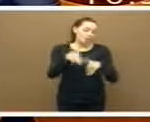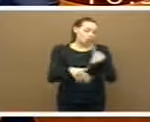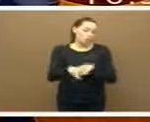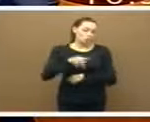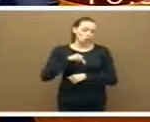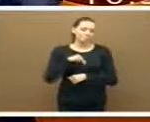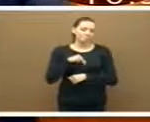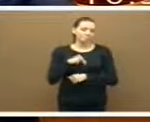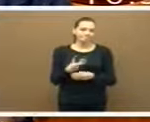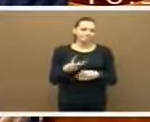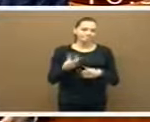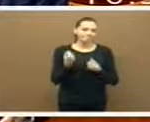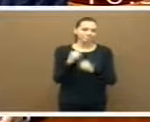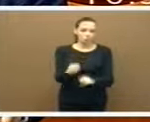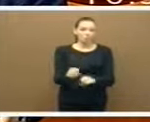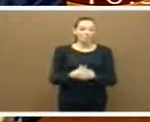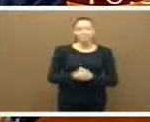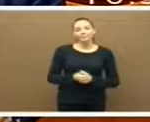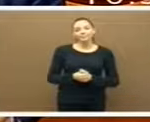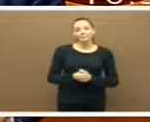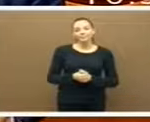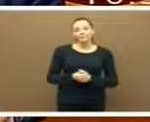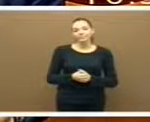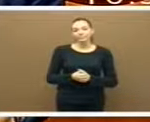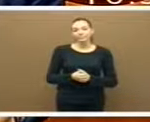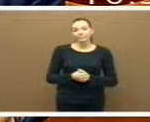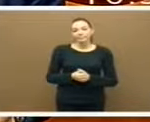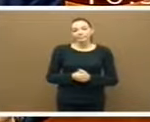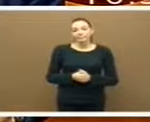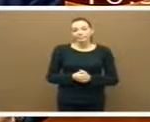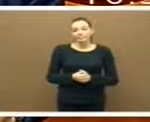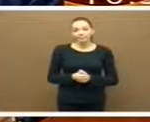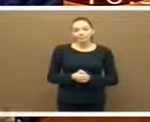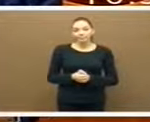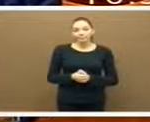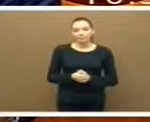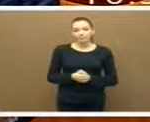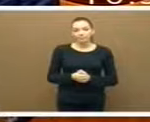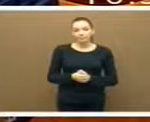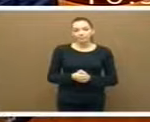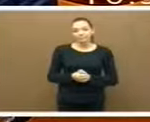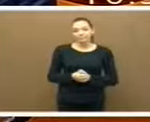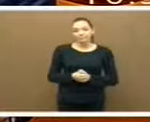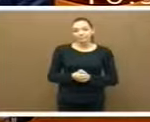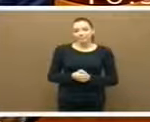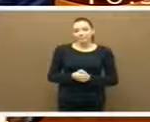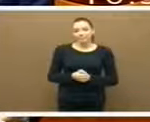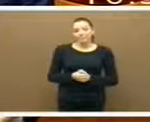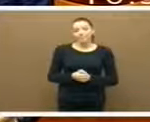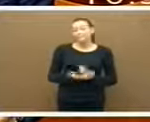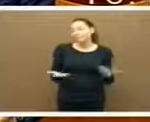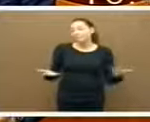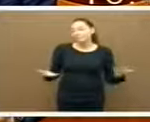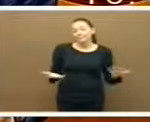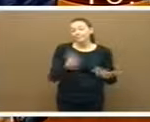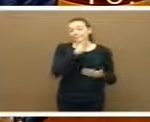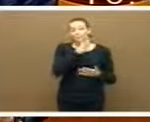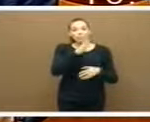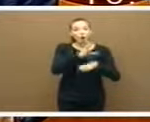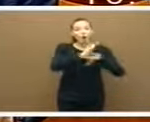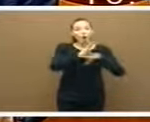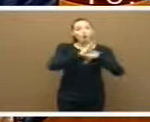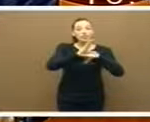no las van a rechazar, porque, como digo, no tenemos competencias en esta consejería no tiene competencias